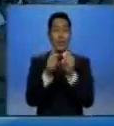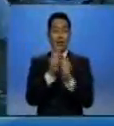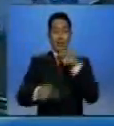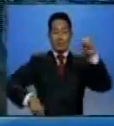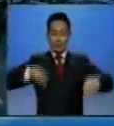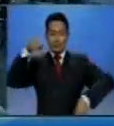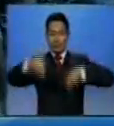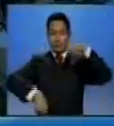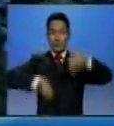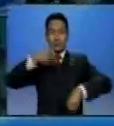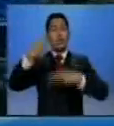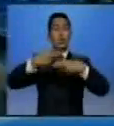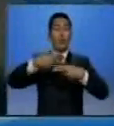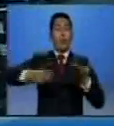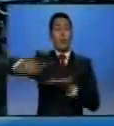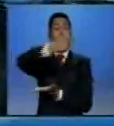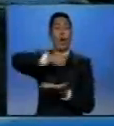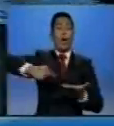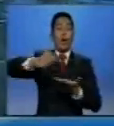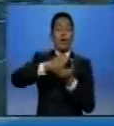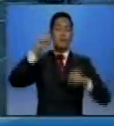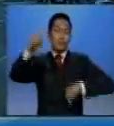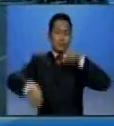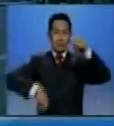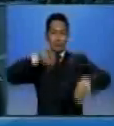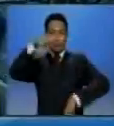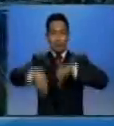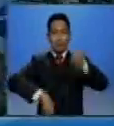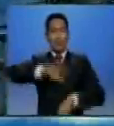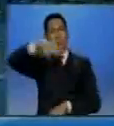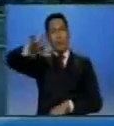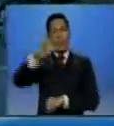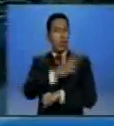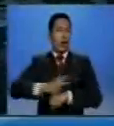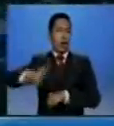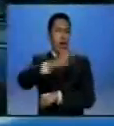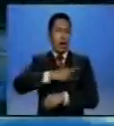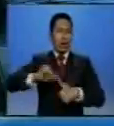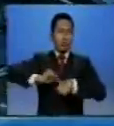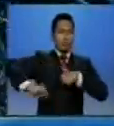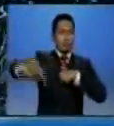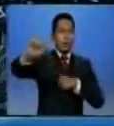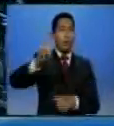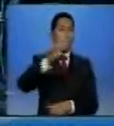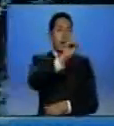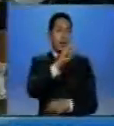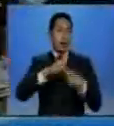Pedalea. El ciclo paseo duró aproximadamente 3 horas y recorrió más de 20 kilómetros.